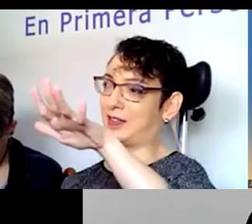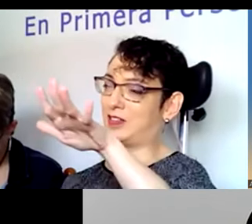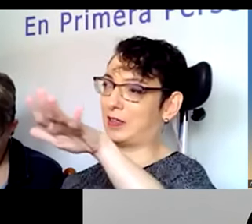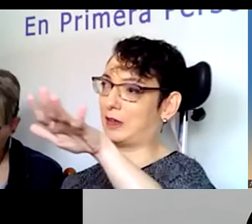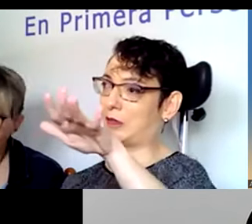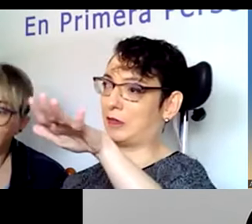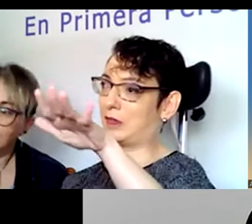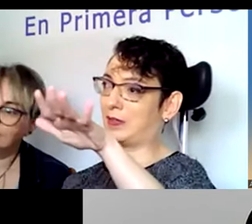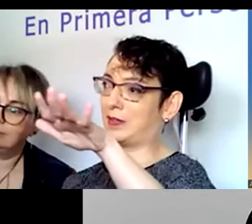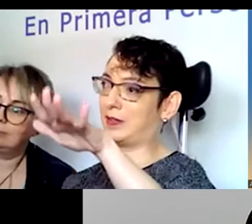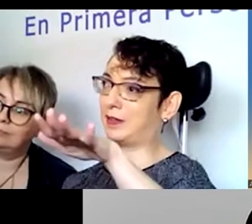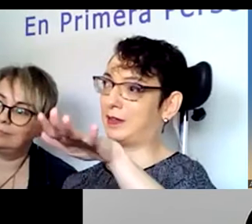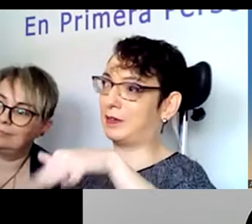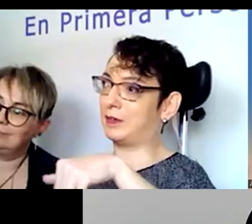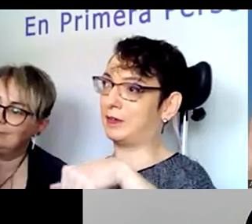Gracias.